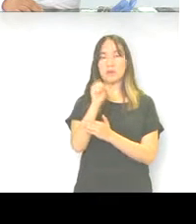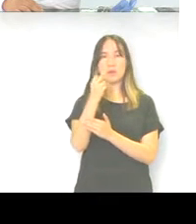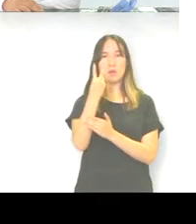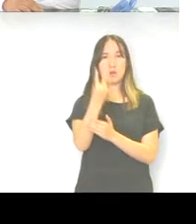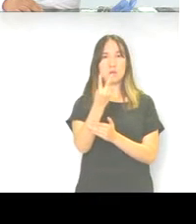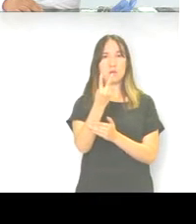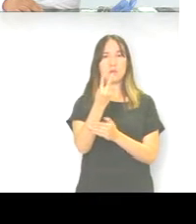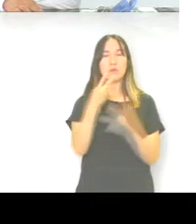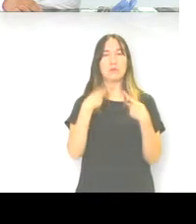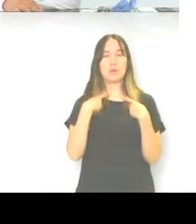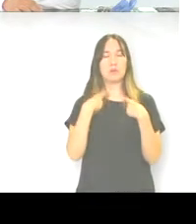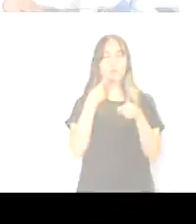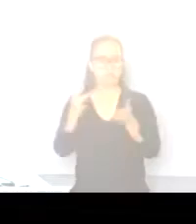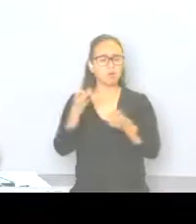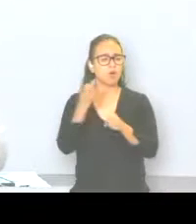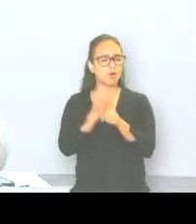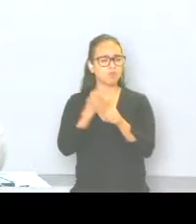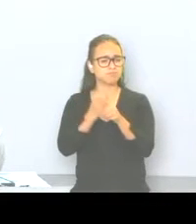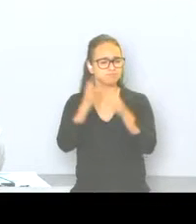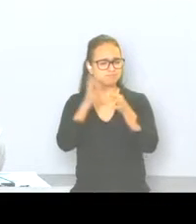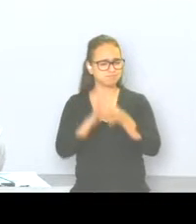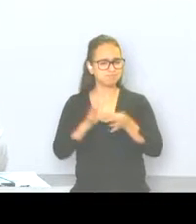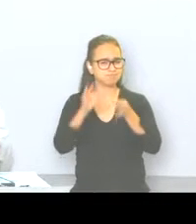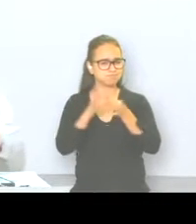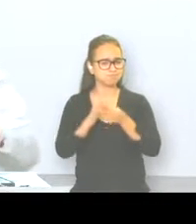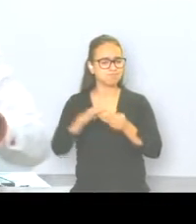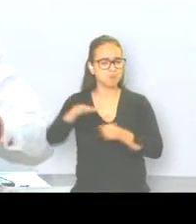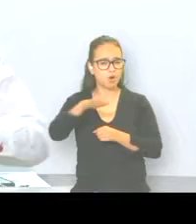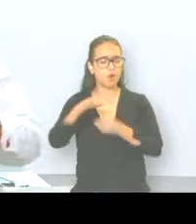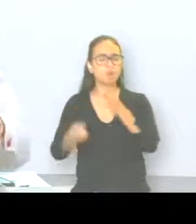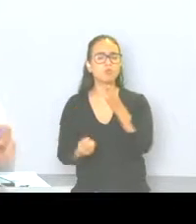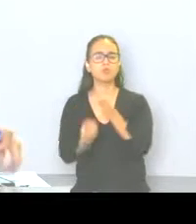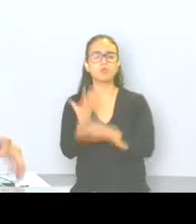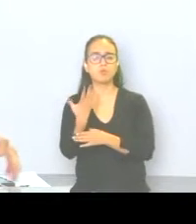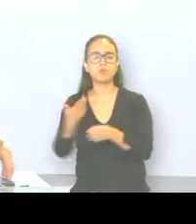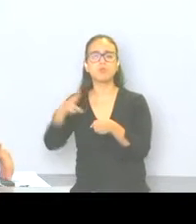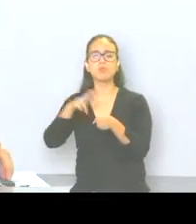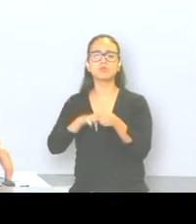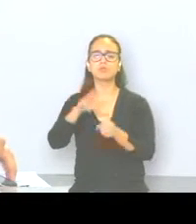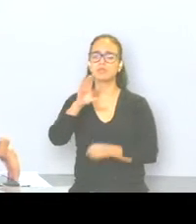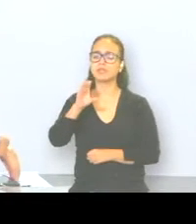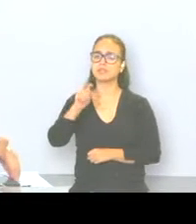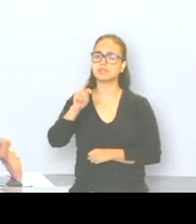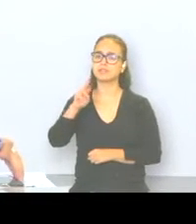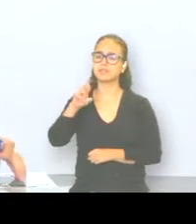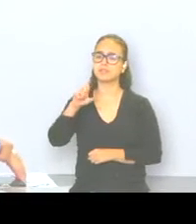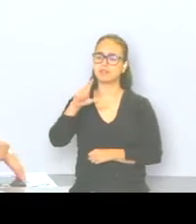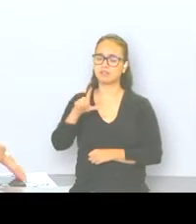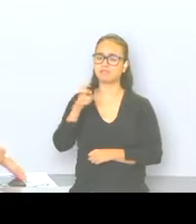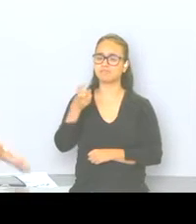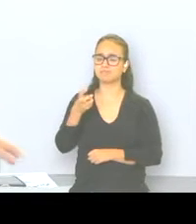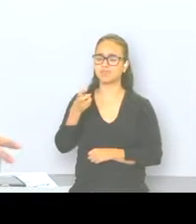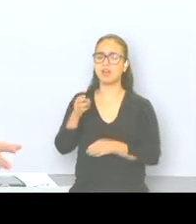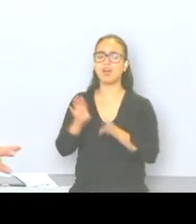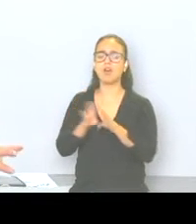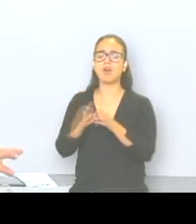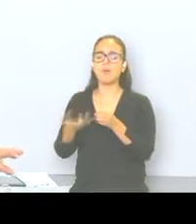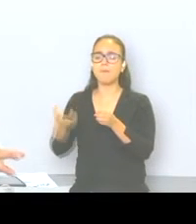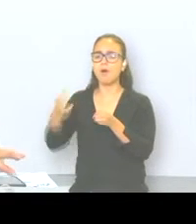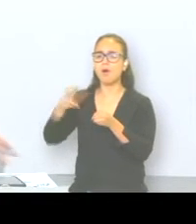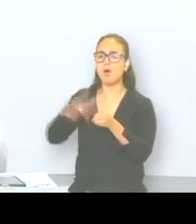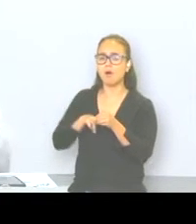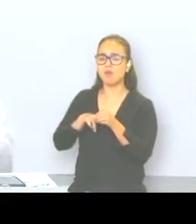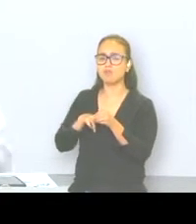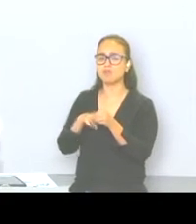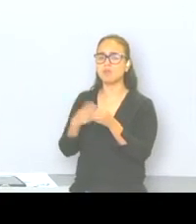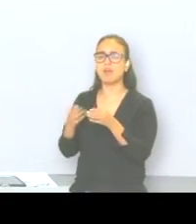6,462 casos acumulados. El nuevo Hospital Central es un hospital que es de escalamiento, no tiene